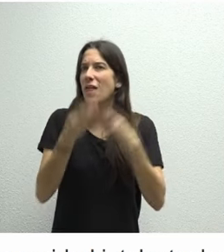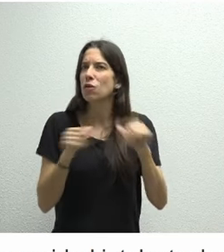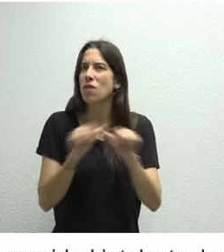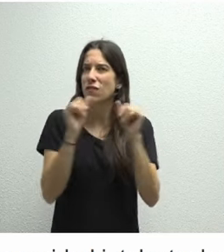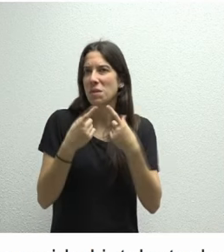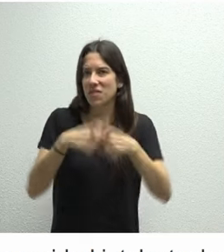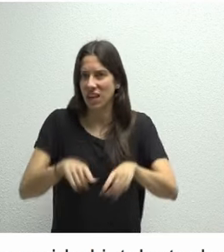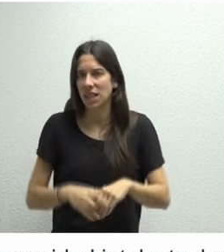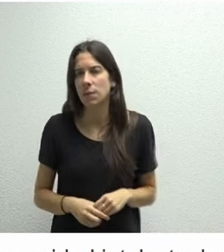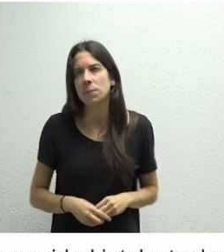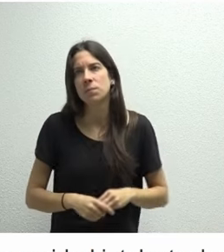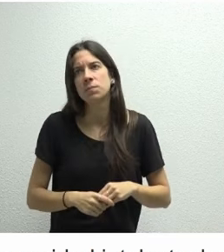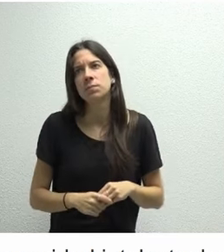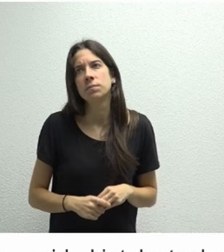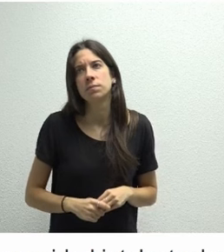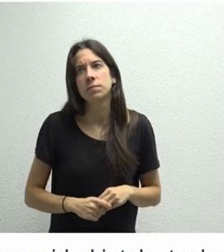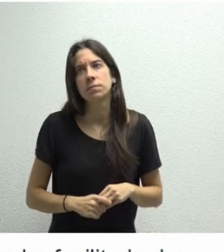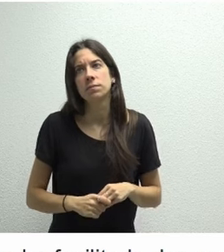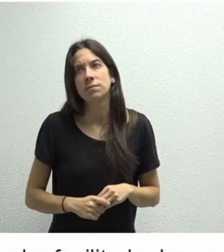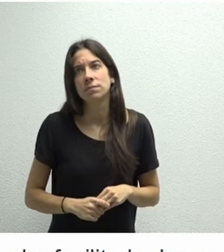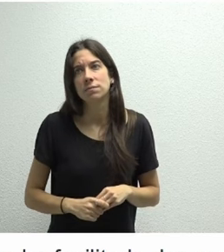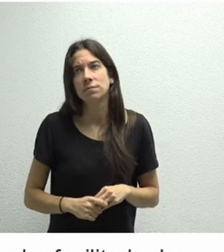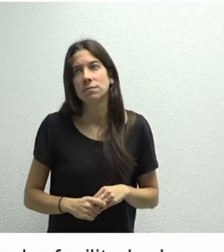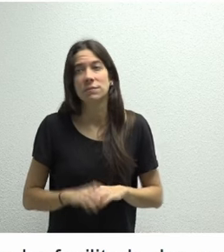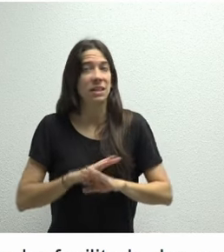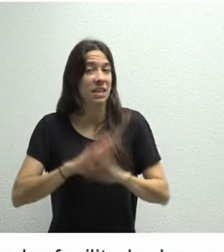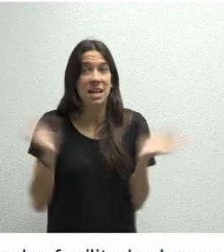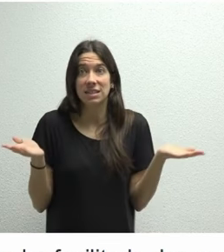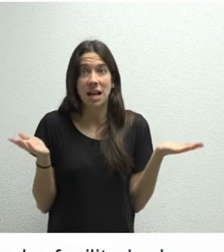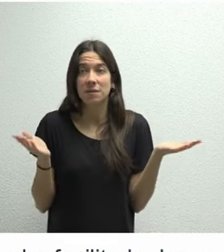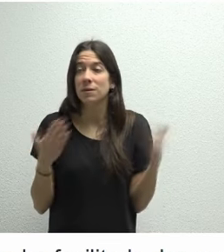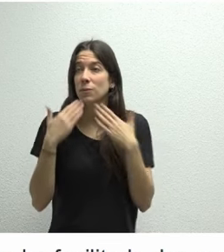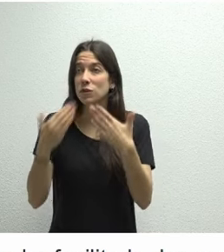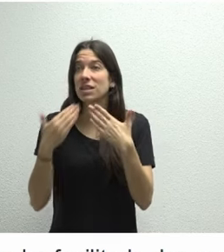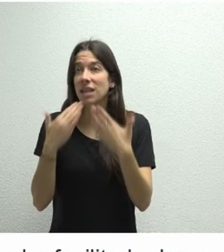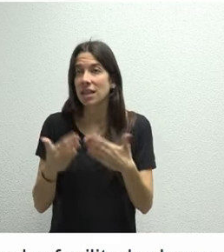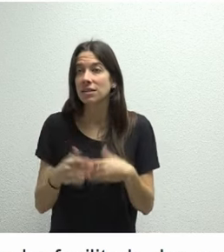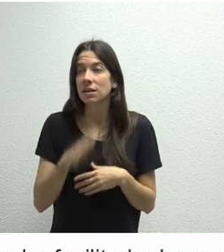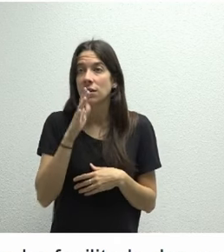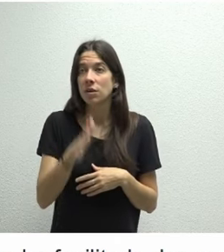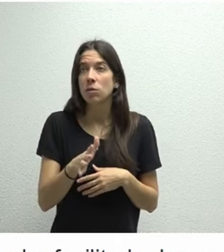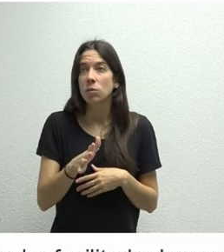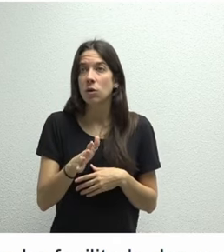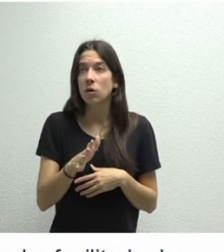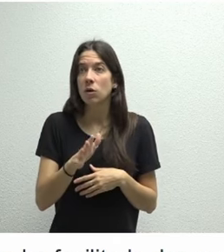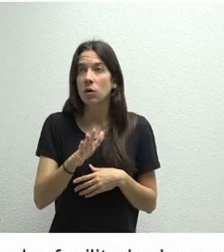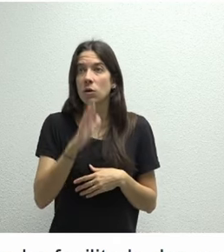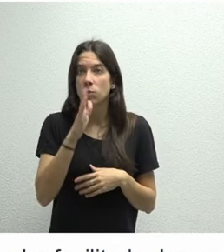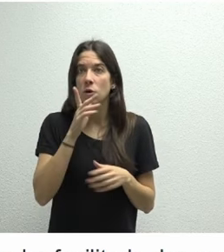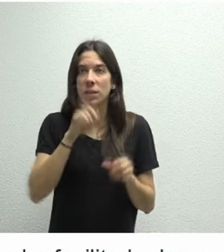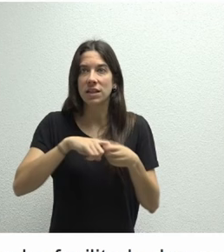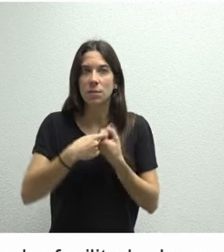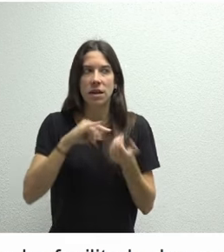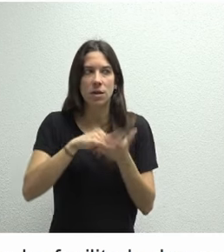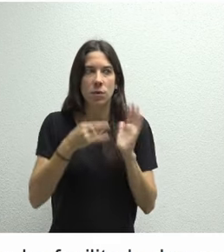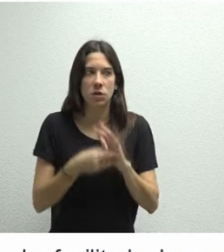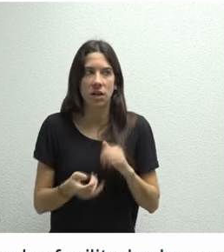otra forma y Y bueno pues por mi parte nada más que muchas gracias por por implicarnos en este